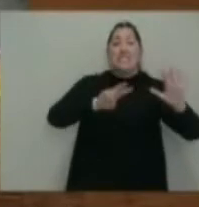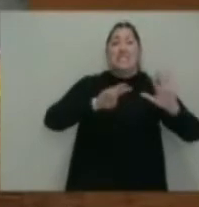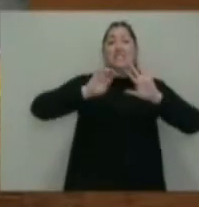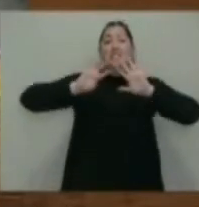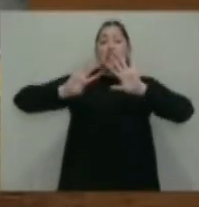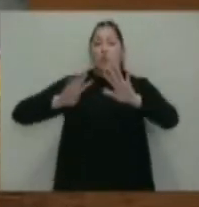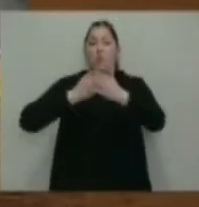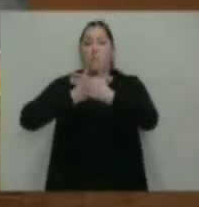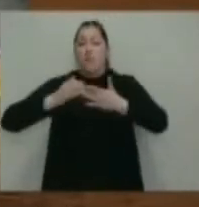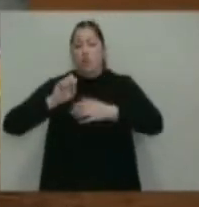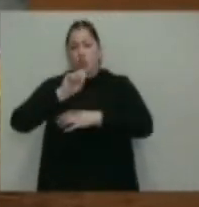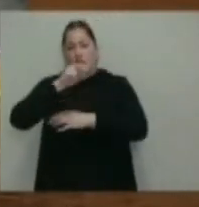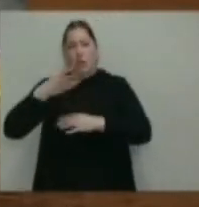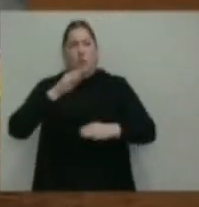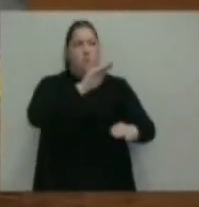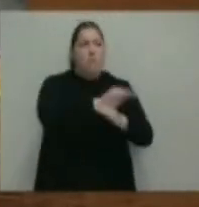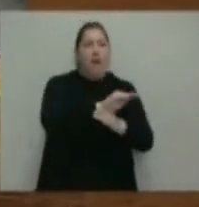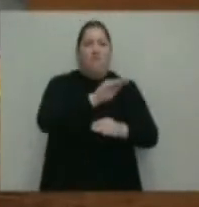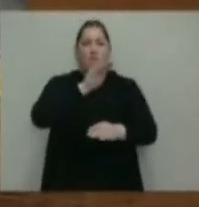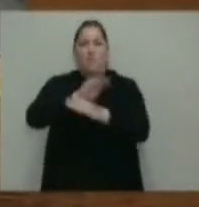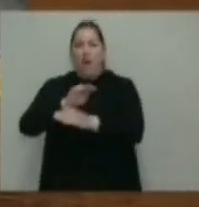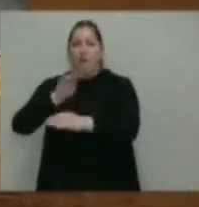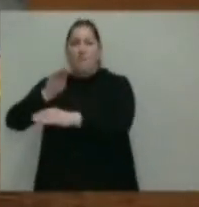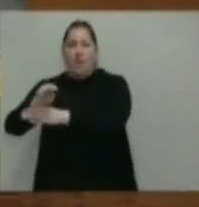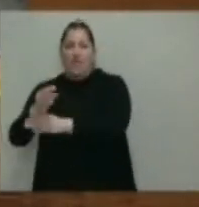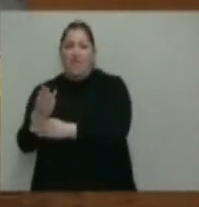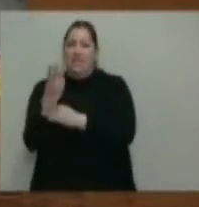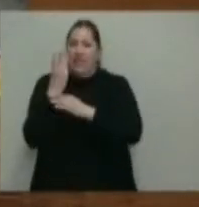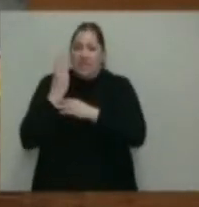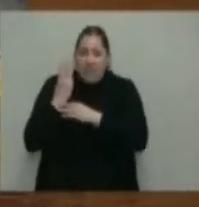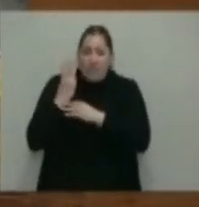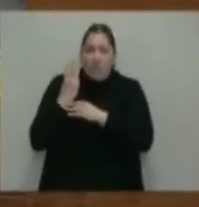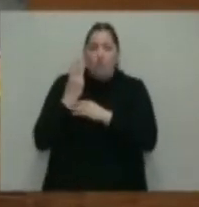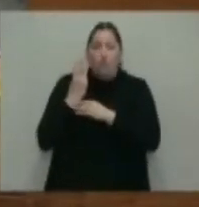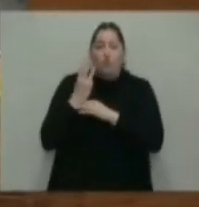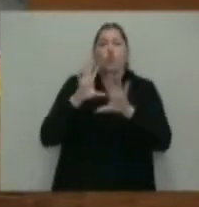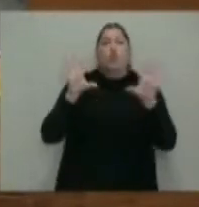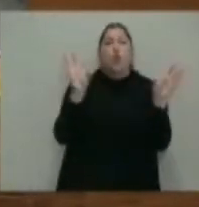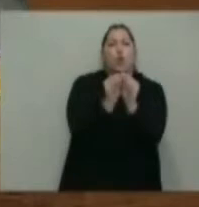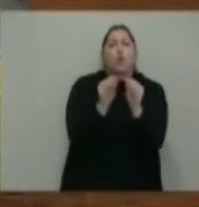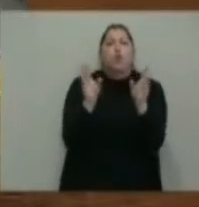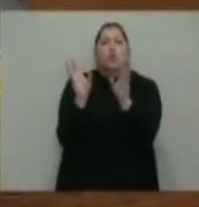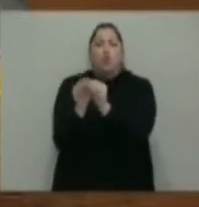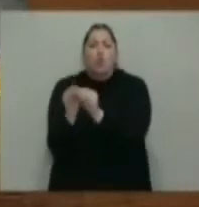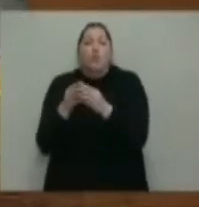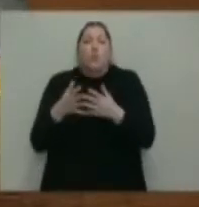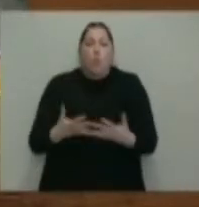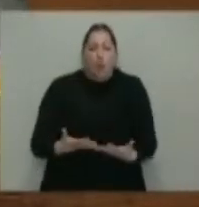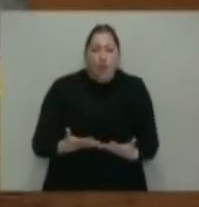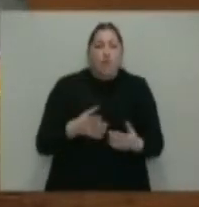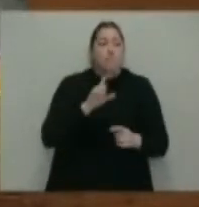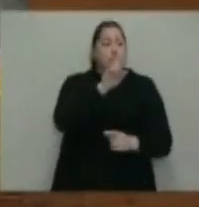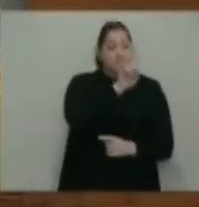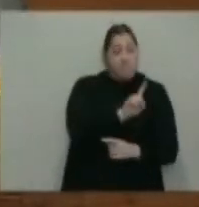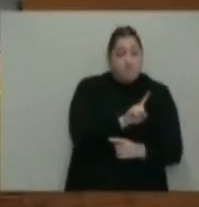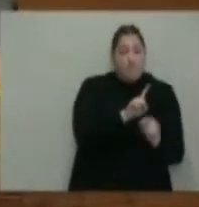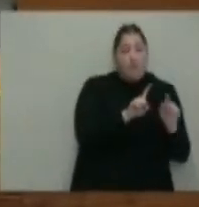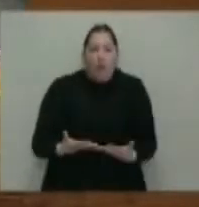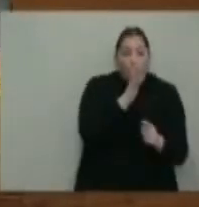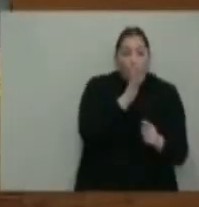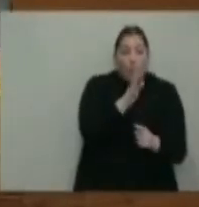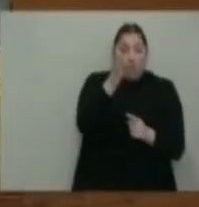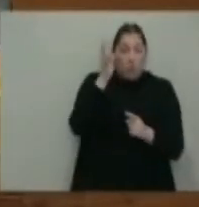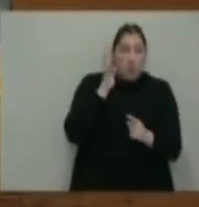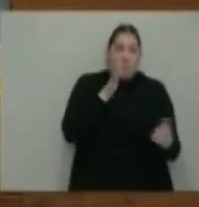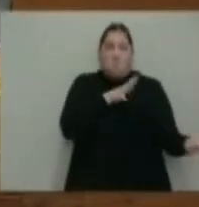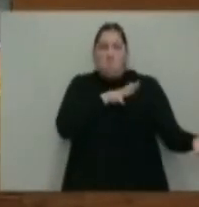79 millones de euros. Dos conclusiones conviene extraer. La primera, hemos dispuesto en 4 años de la